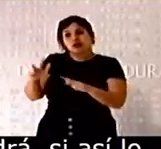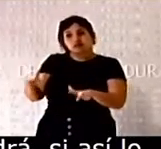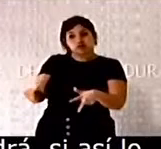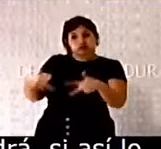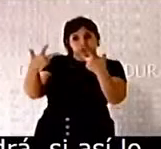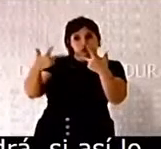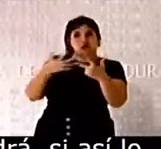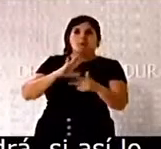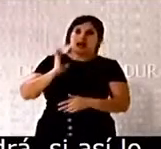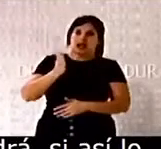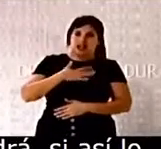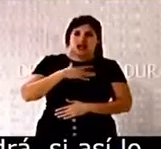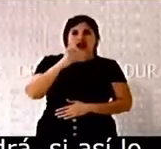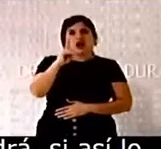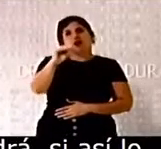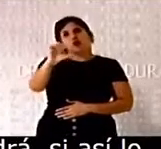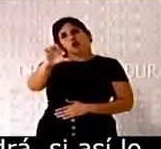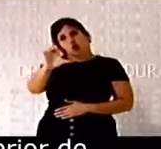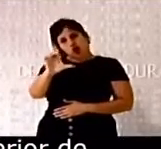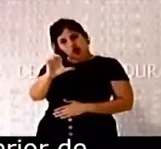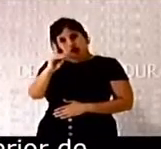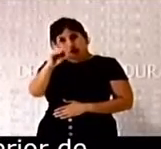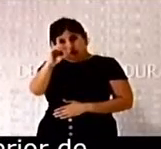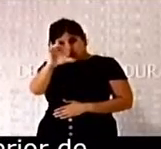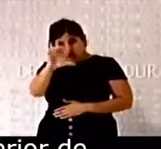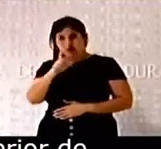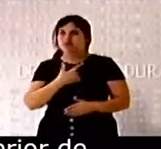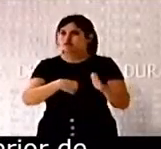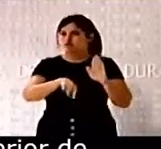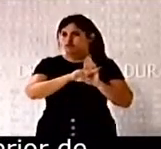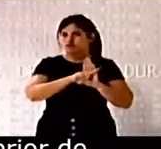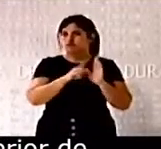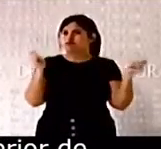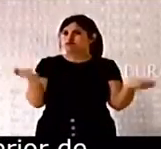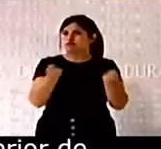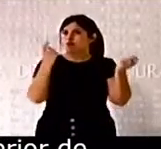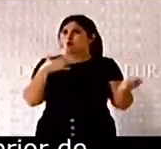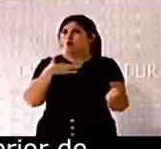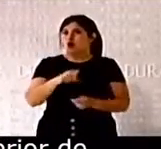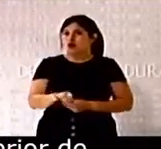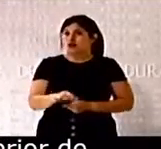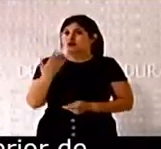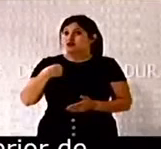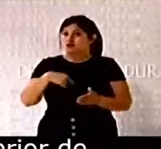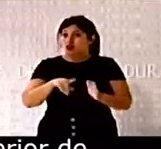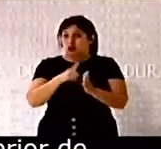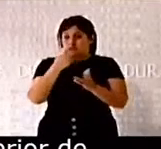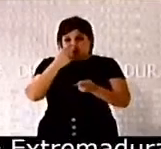publicar en el Diario Oficial de Extremadura, y es a partir de ese momento cuando entraría en vigor la medida.